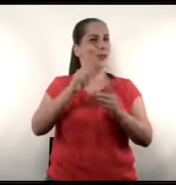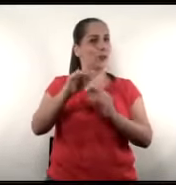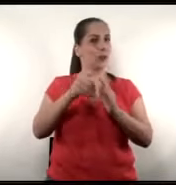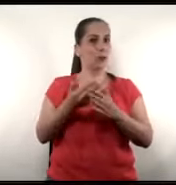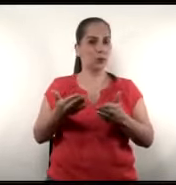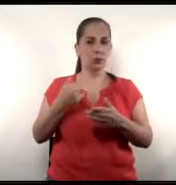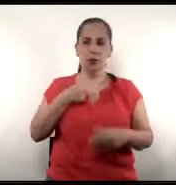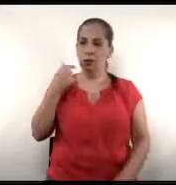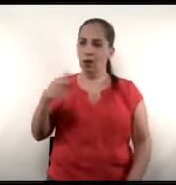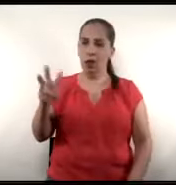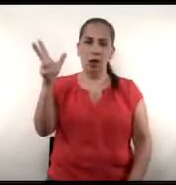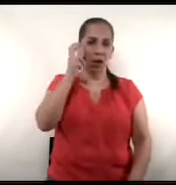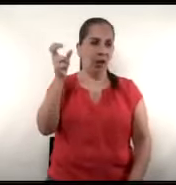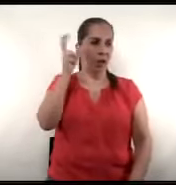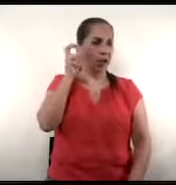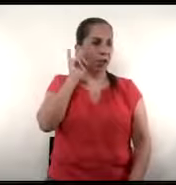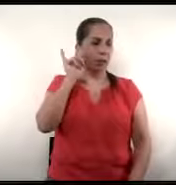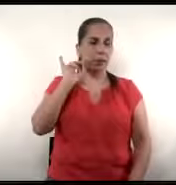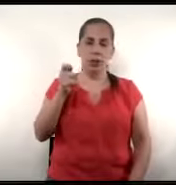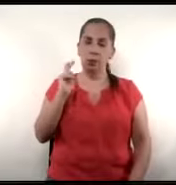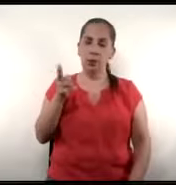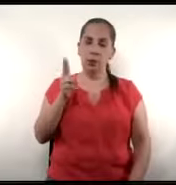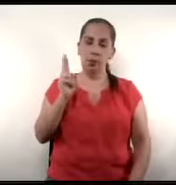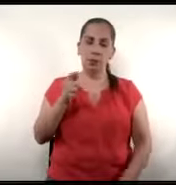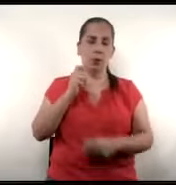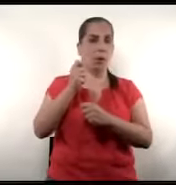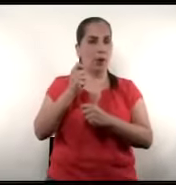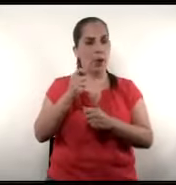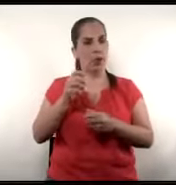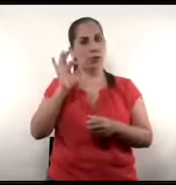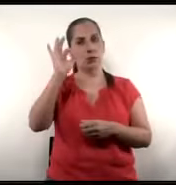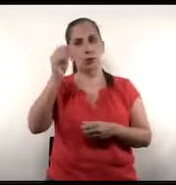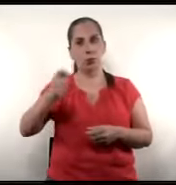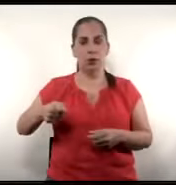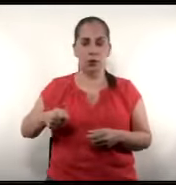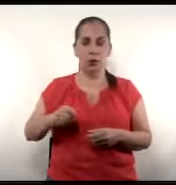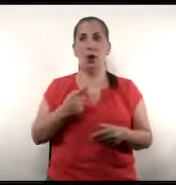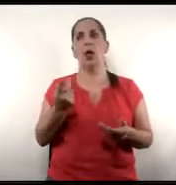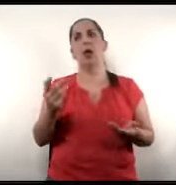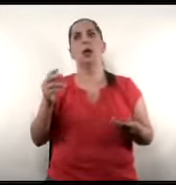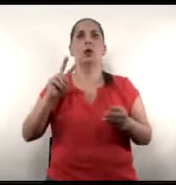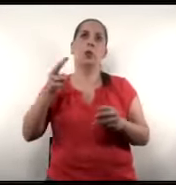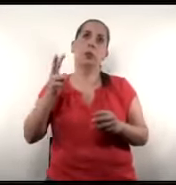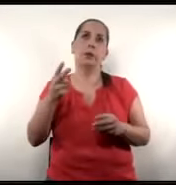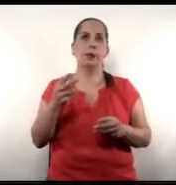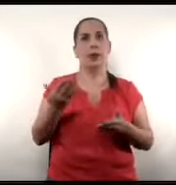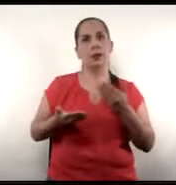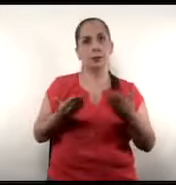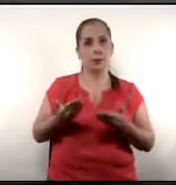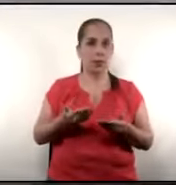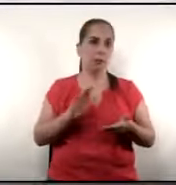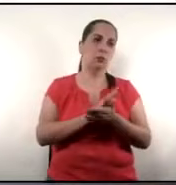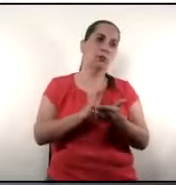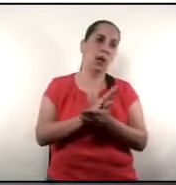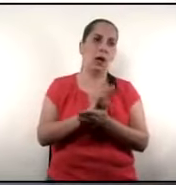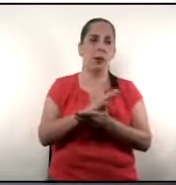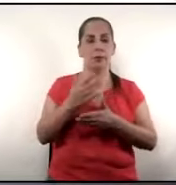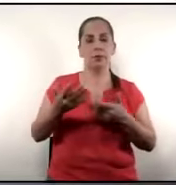en tantas campañas lo mismo de siempre, la duplicidad, los trámites, etcétera, ¿cómo, don Eli? Eso